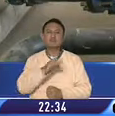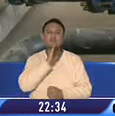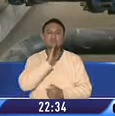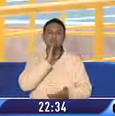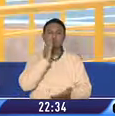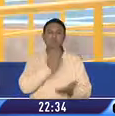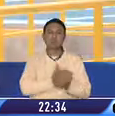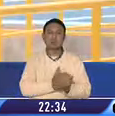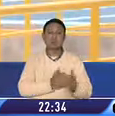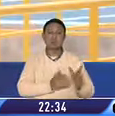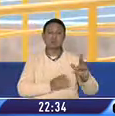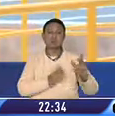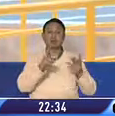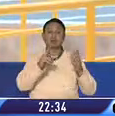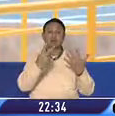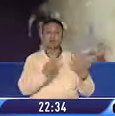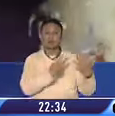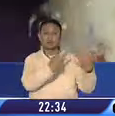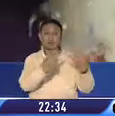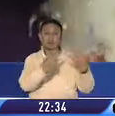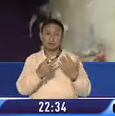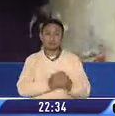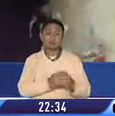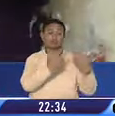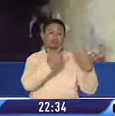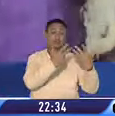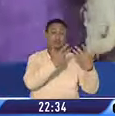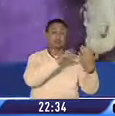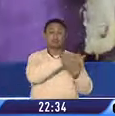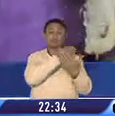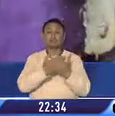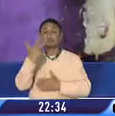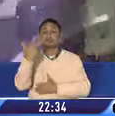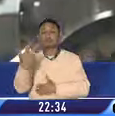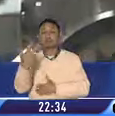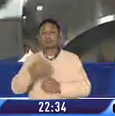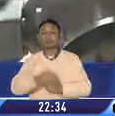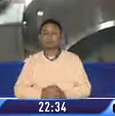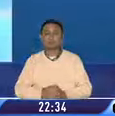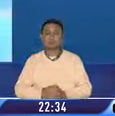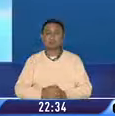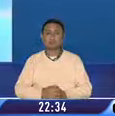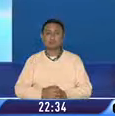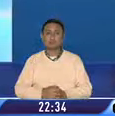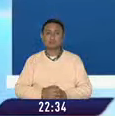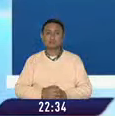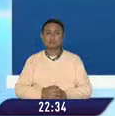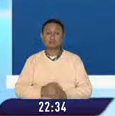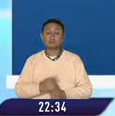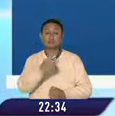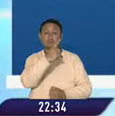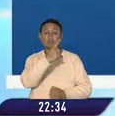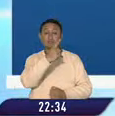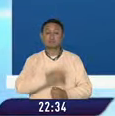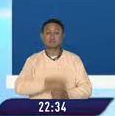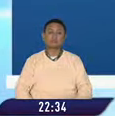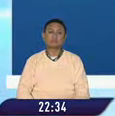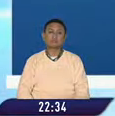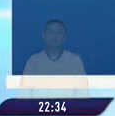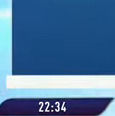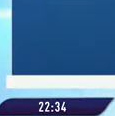serán de 7 horas desde las 8 a.m hasta las 15 horas para el sábado 7 de enero los barrios afectados serán